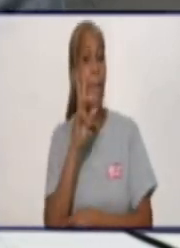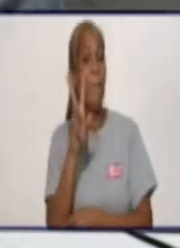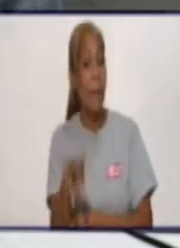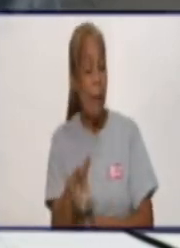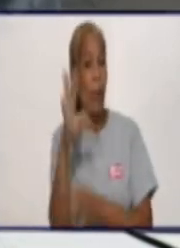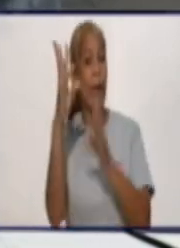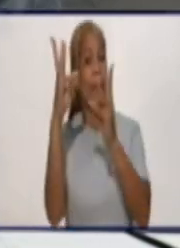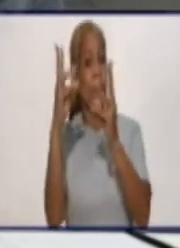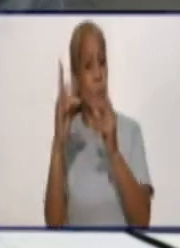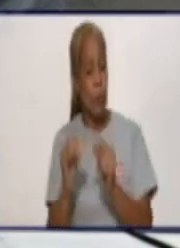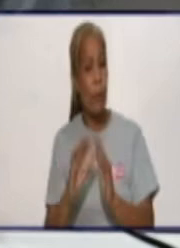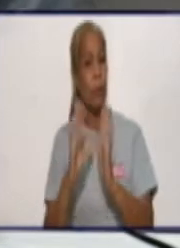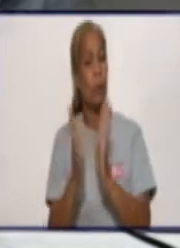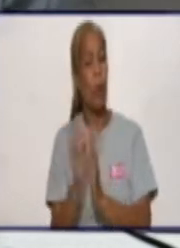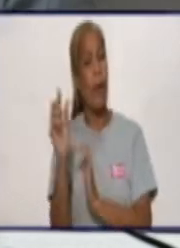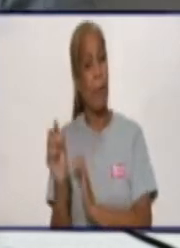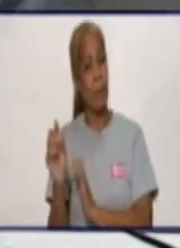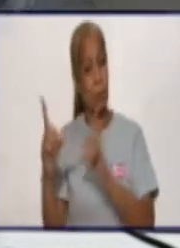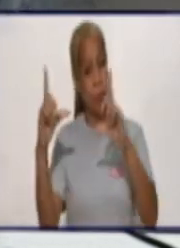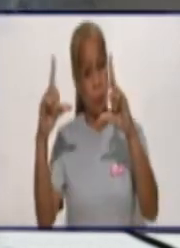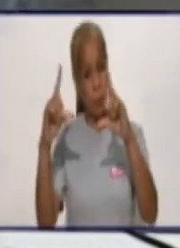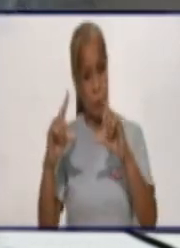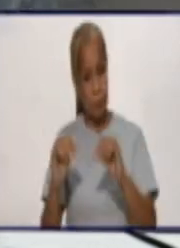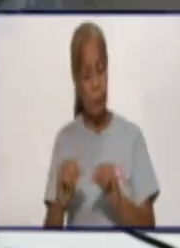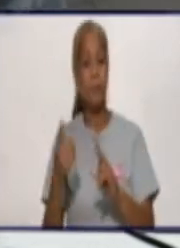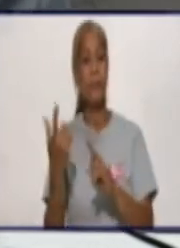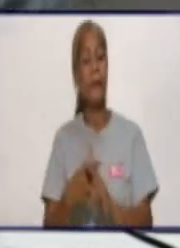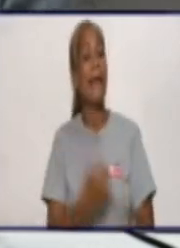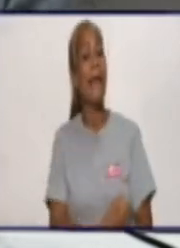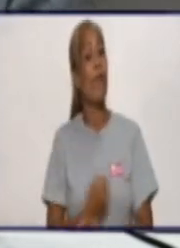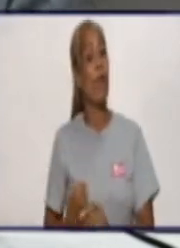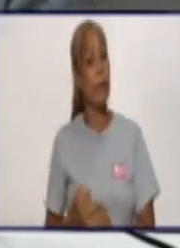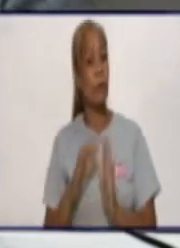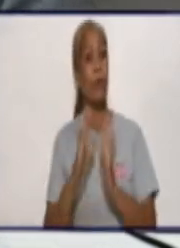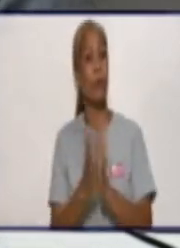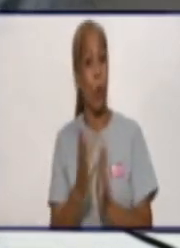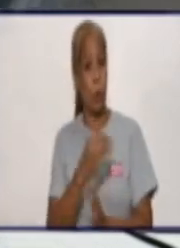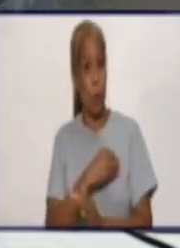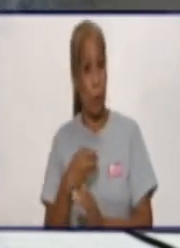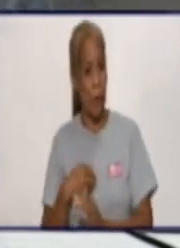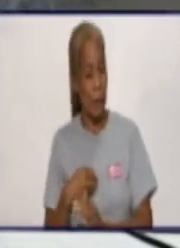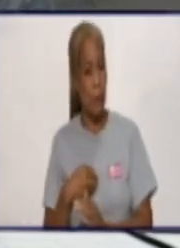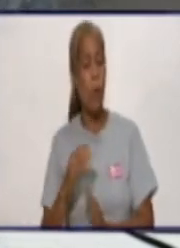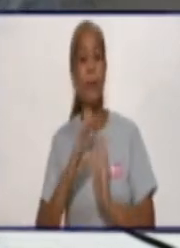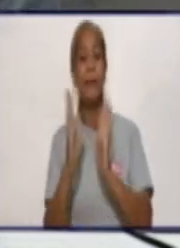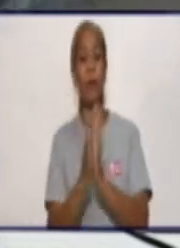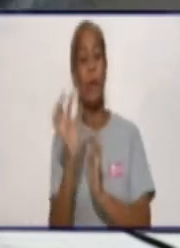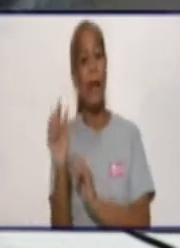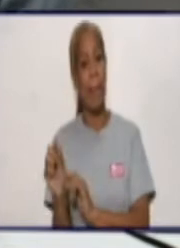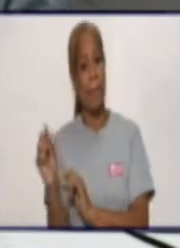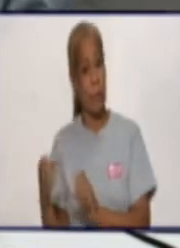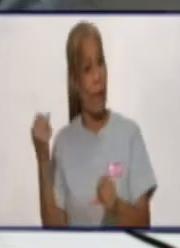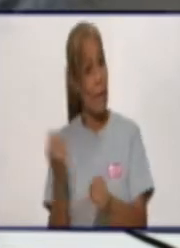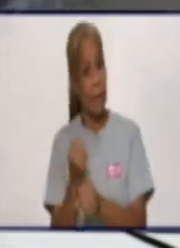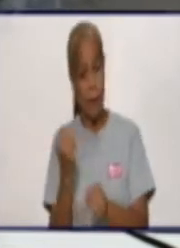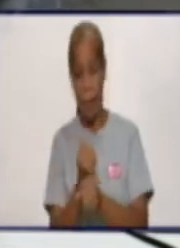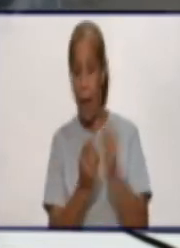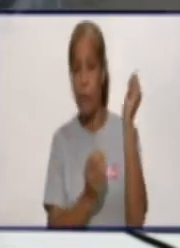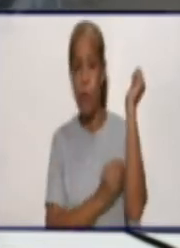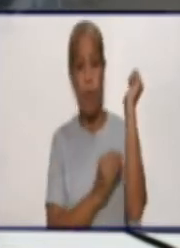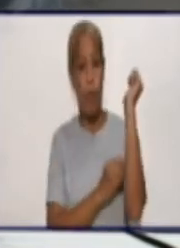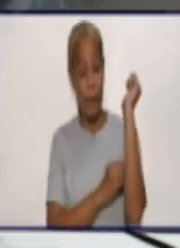se han ido bajando de la cob y además del esfuerzo de los médicos además del esfuerzo de todo el talento que se ha puesto de las direcciones de los partidos